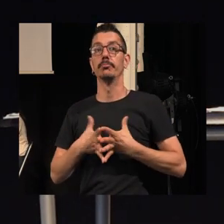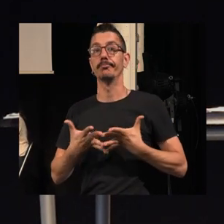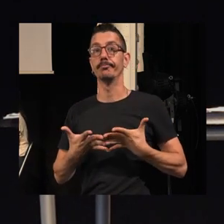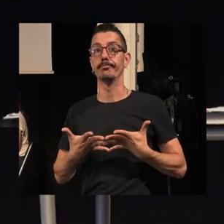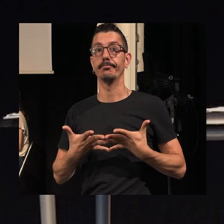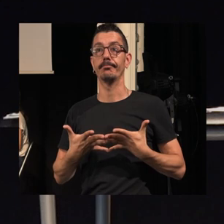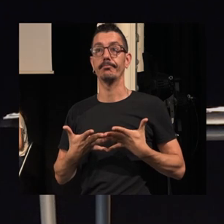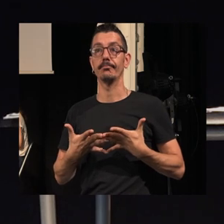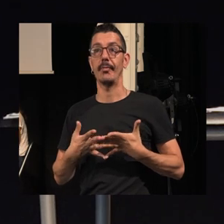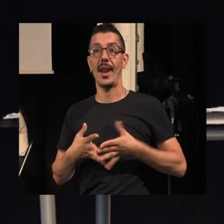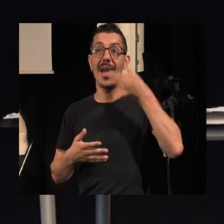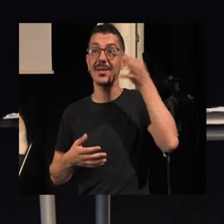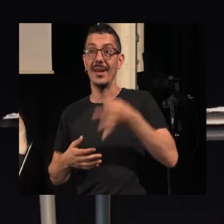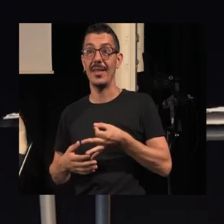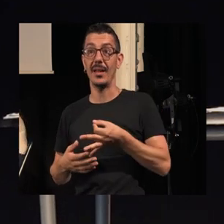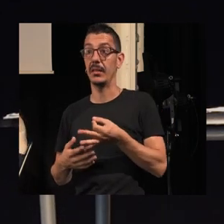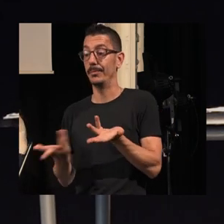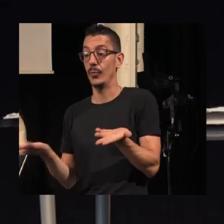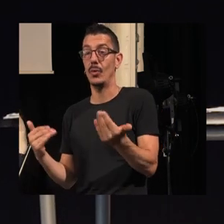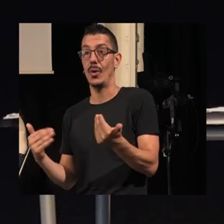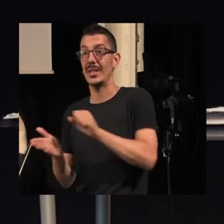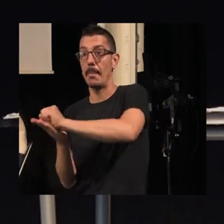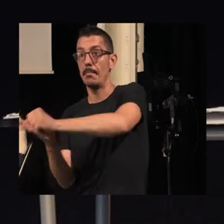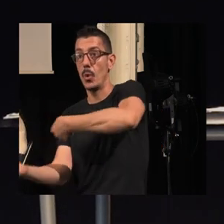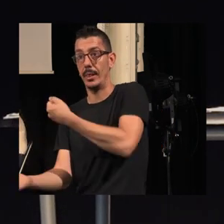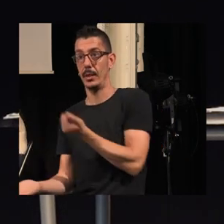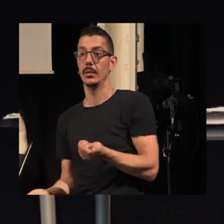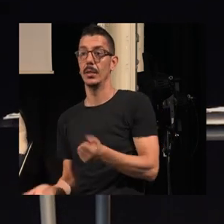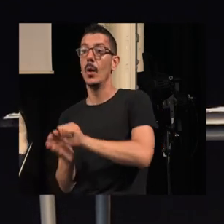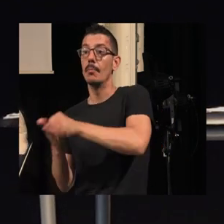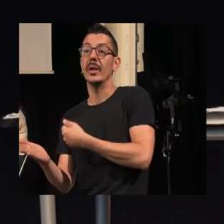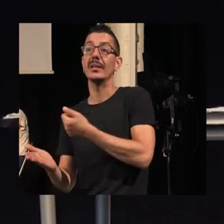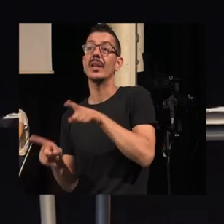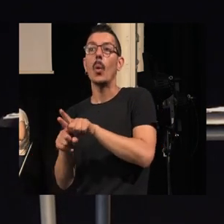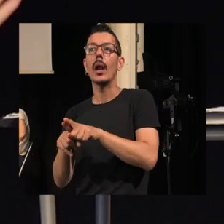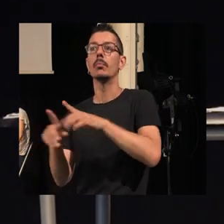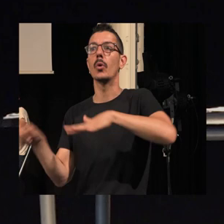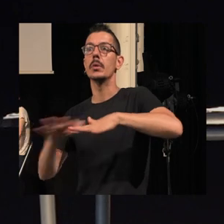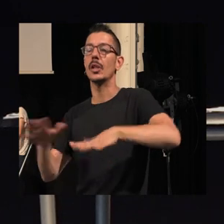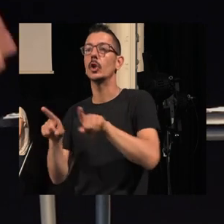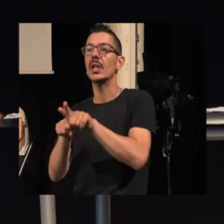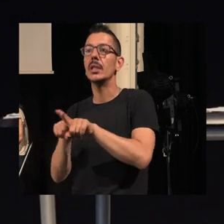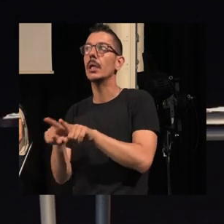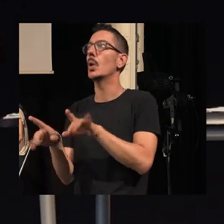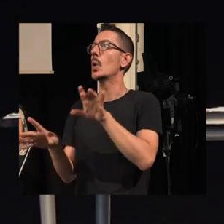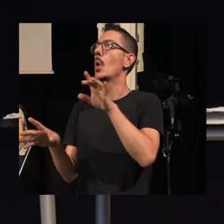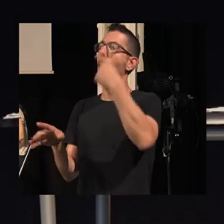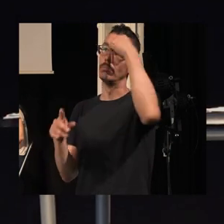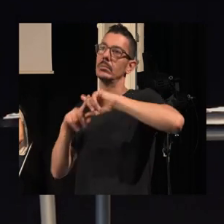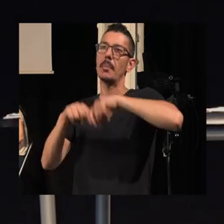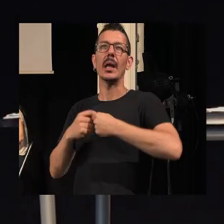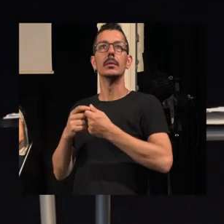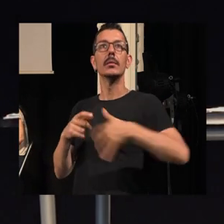No ha existido en tanto que un movimiento crítico que repiense escenarios